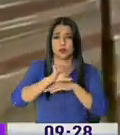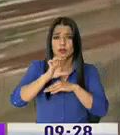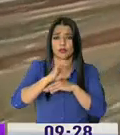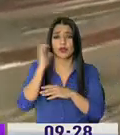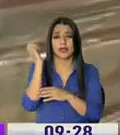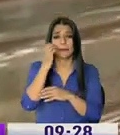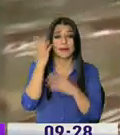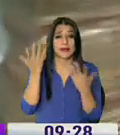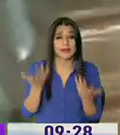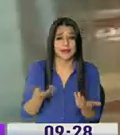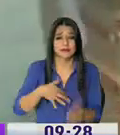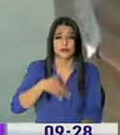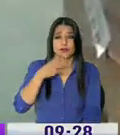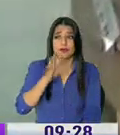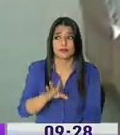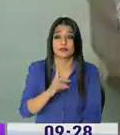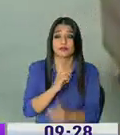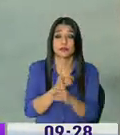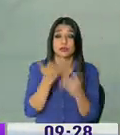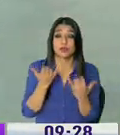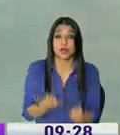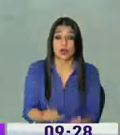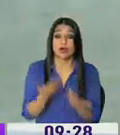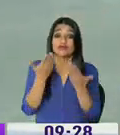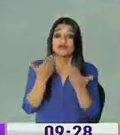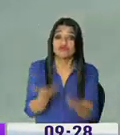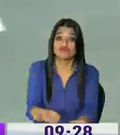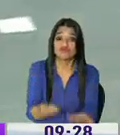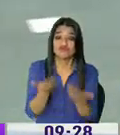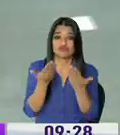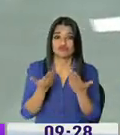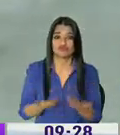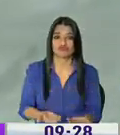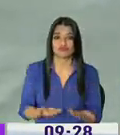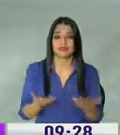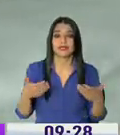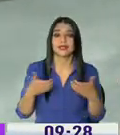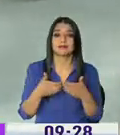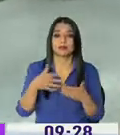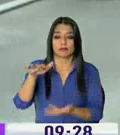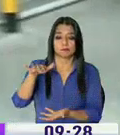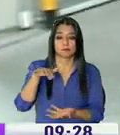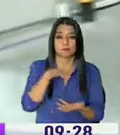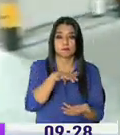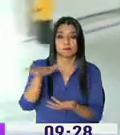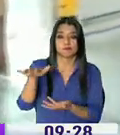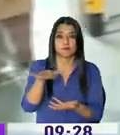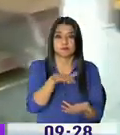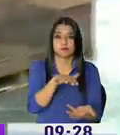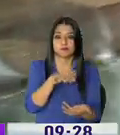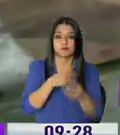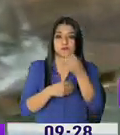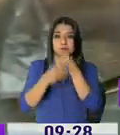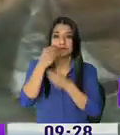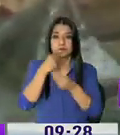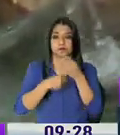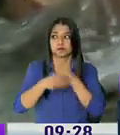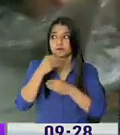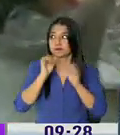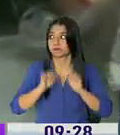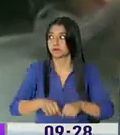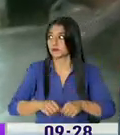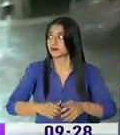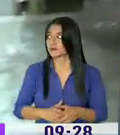se encuentra, y es por eso que por intermedio de ustedes hacemos la entrega de estos kits alimenticios que se encuentran aquí a nuestro